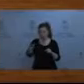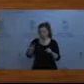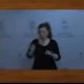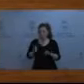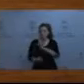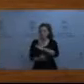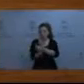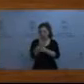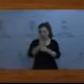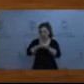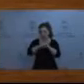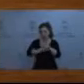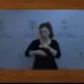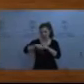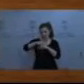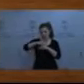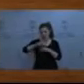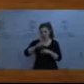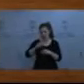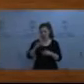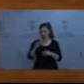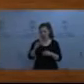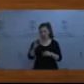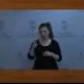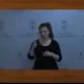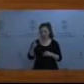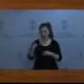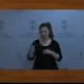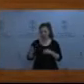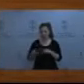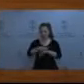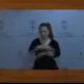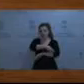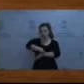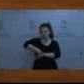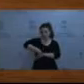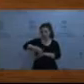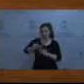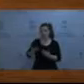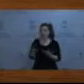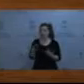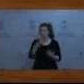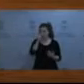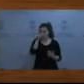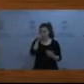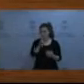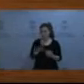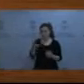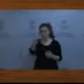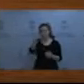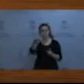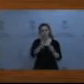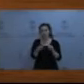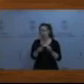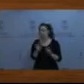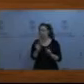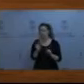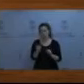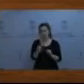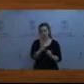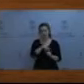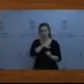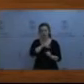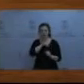el Mediterráneo. Simplemente, bueno, pues para recordar, recordemos todo. La Unión Europea también tiene cosas buenas y España también